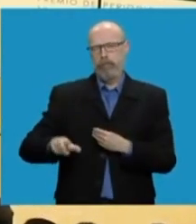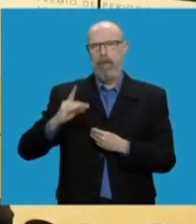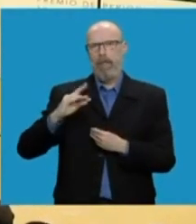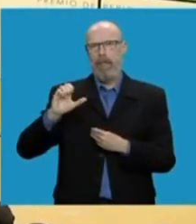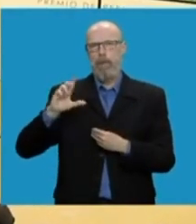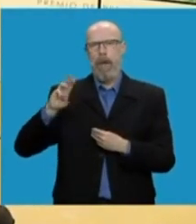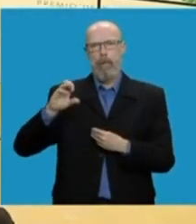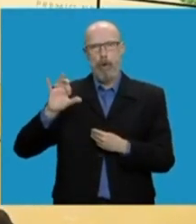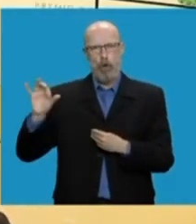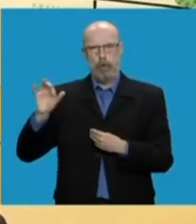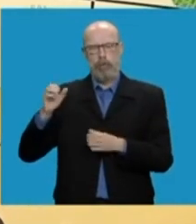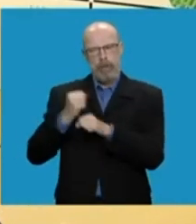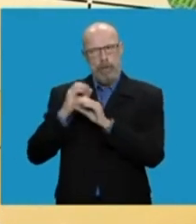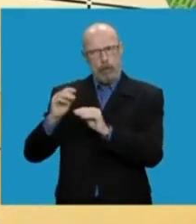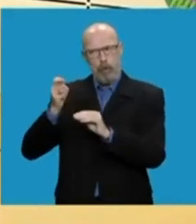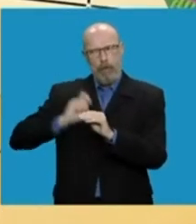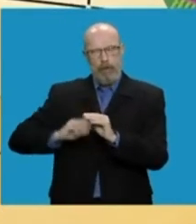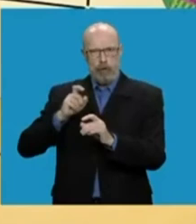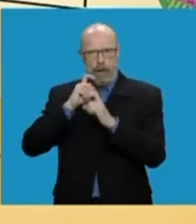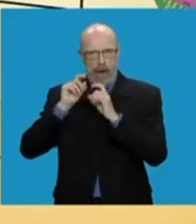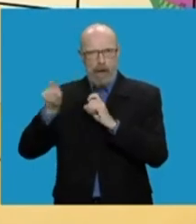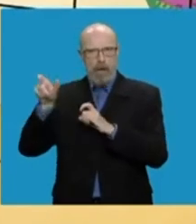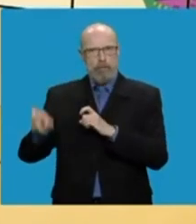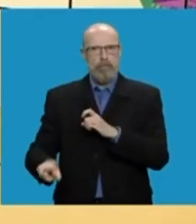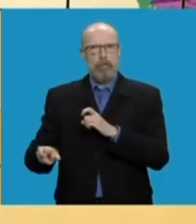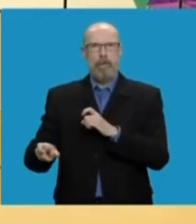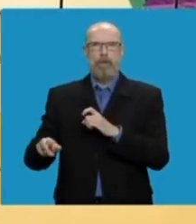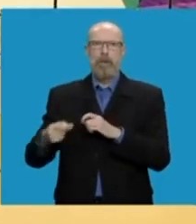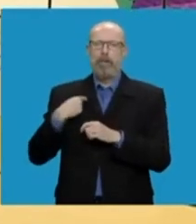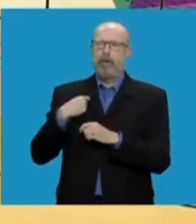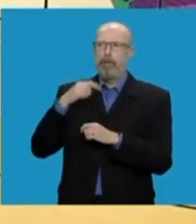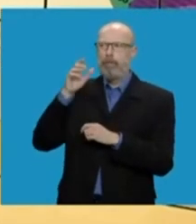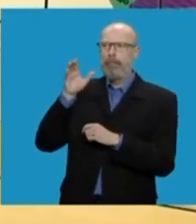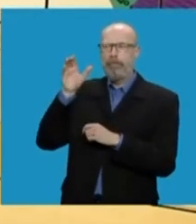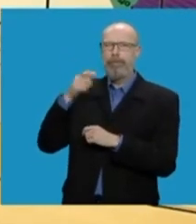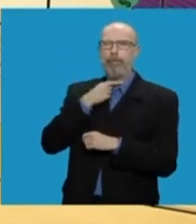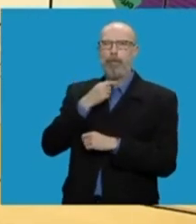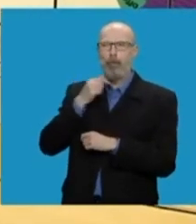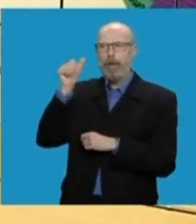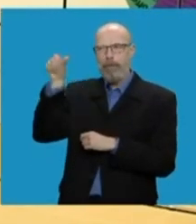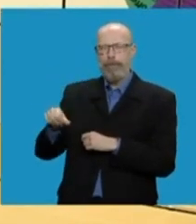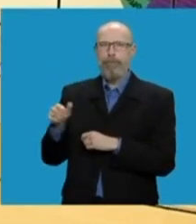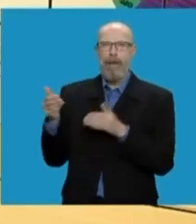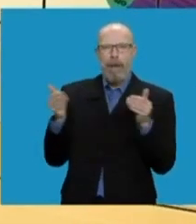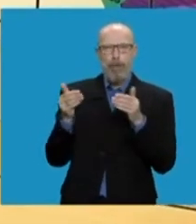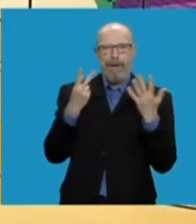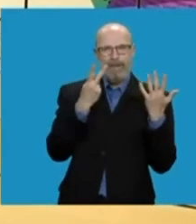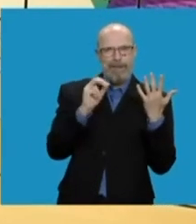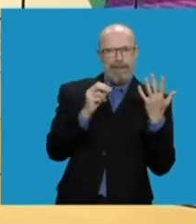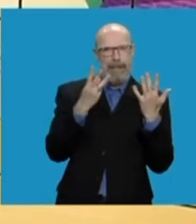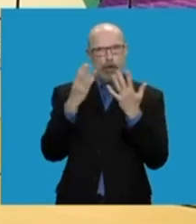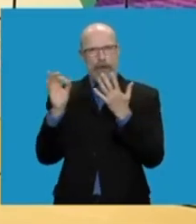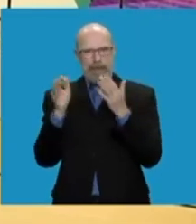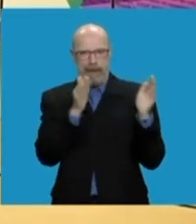una trayectoria profesional que nos encantaba escucharte en esos finales de los 70, en los 80,